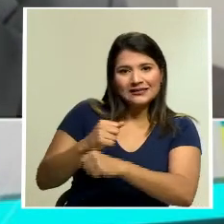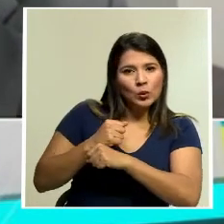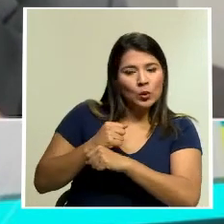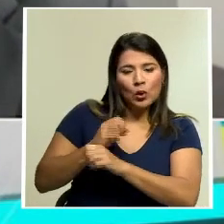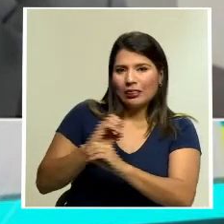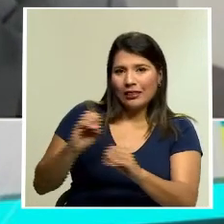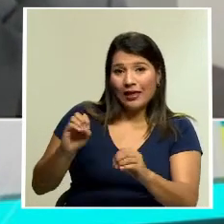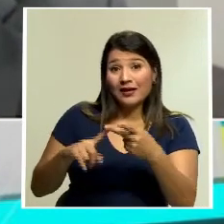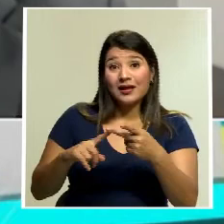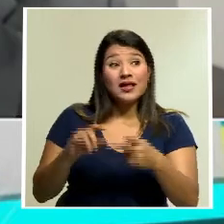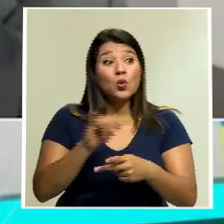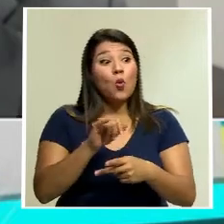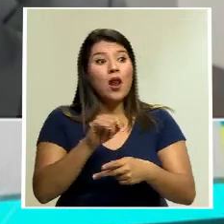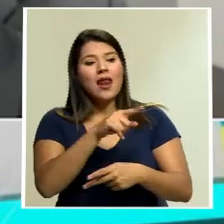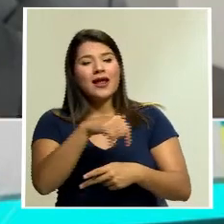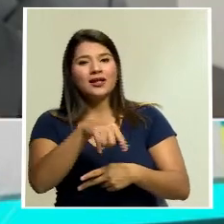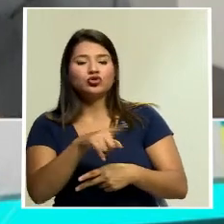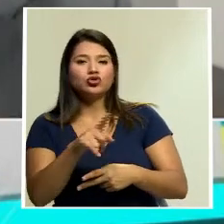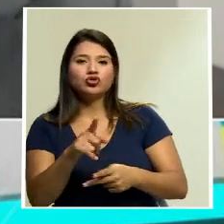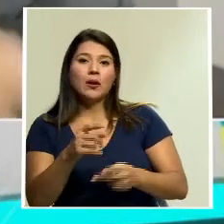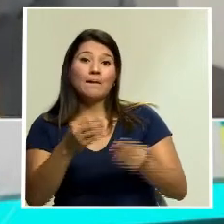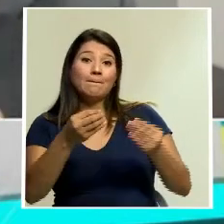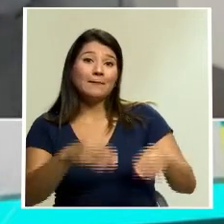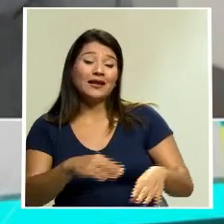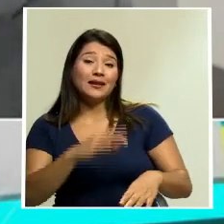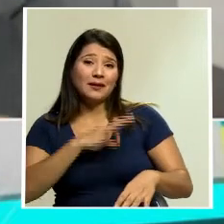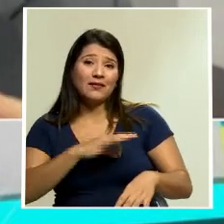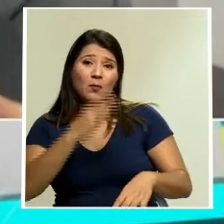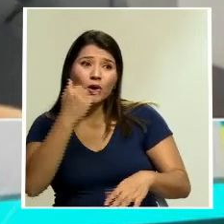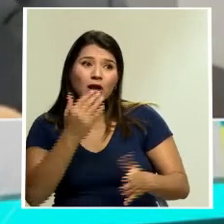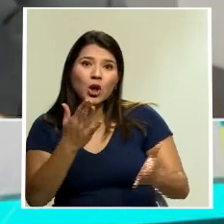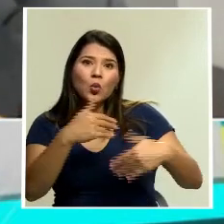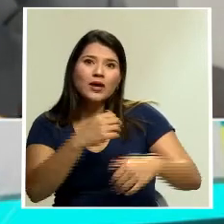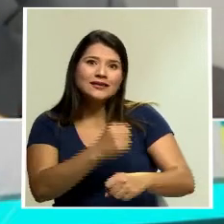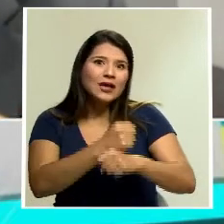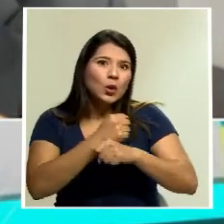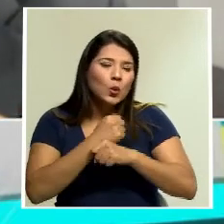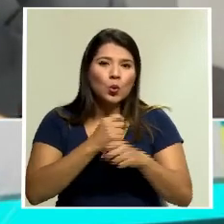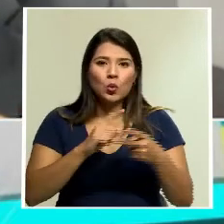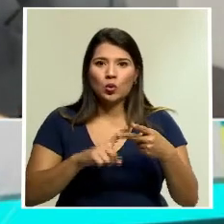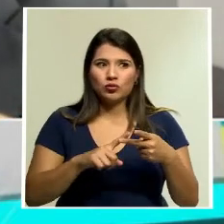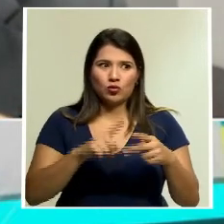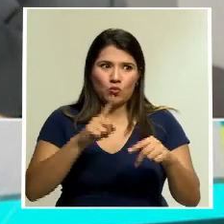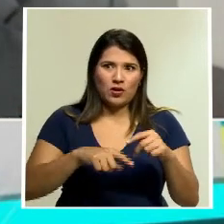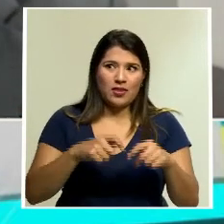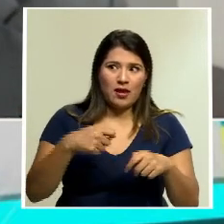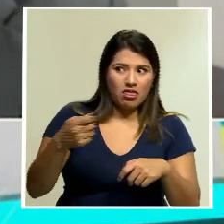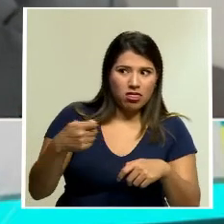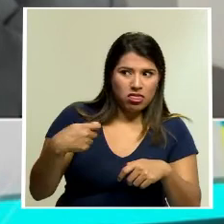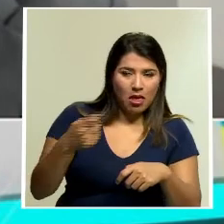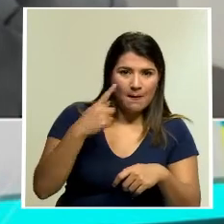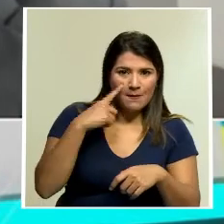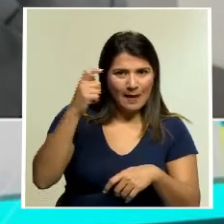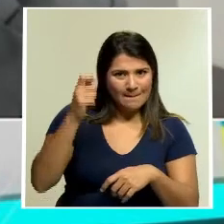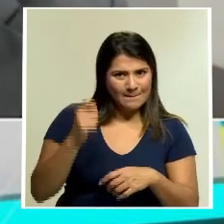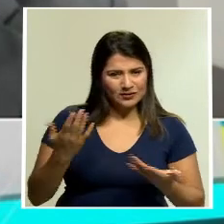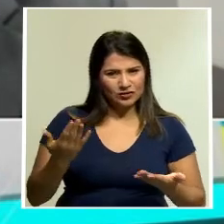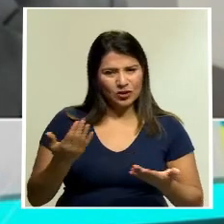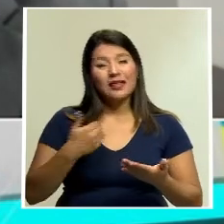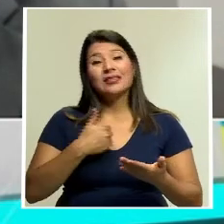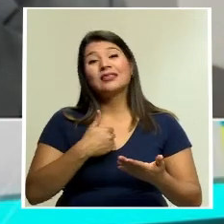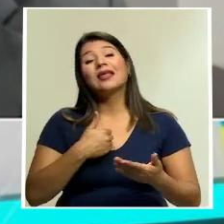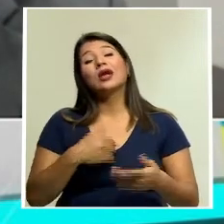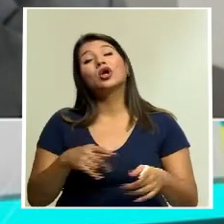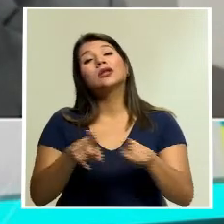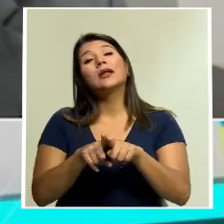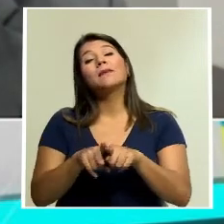un seguro que les permita, digamos, ir a la formalidad y cotizar para sus retiros. También tengo un compromiso con el país